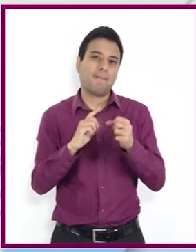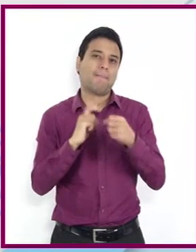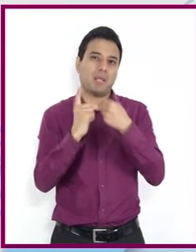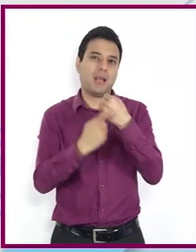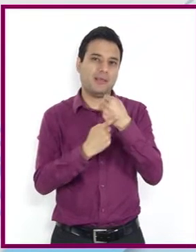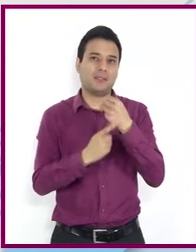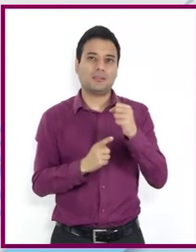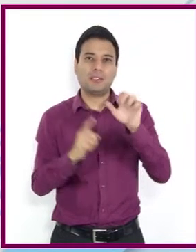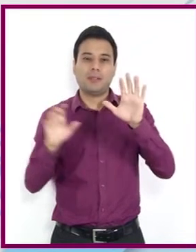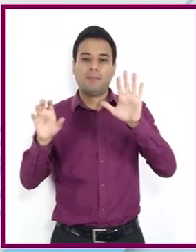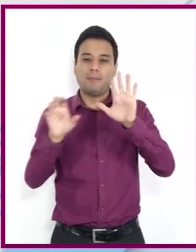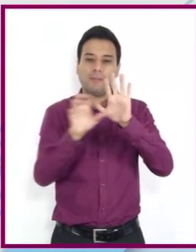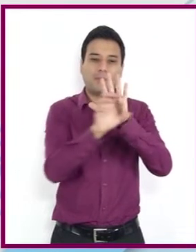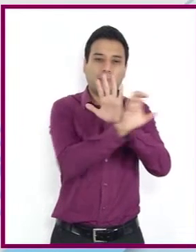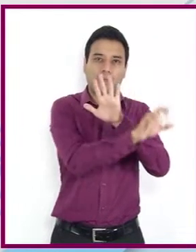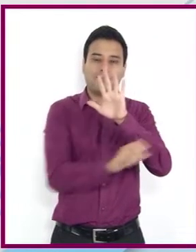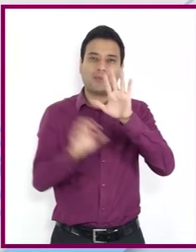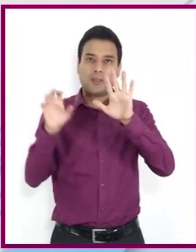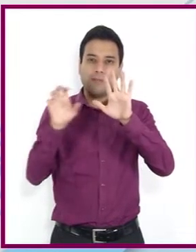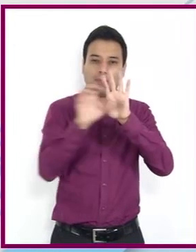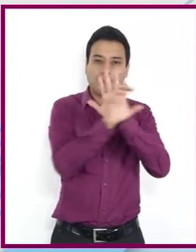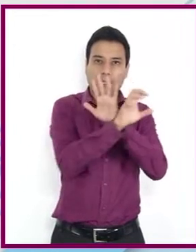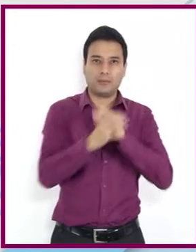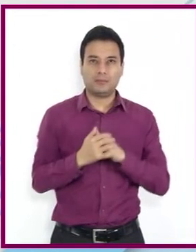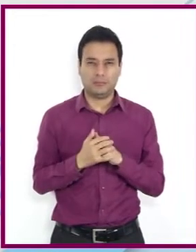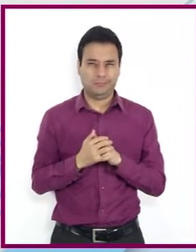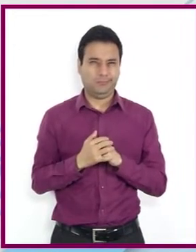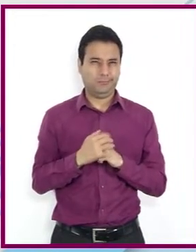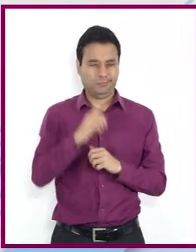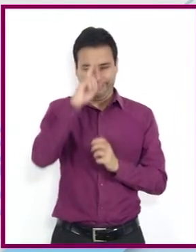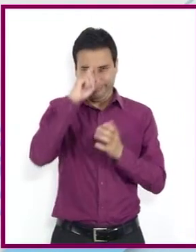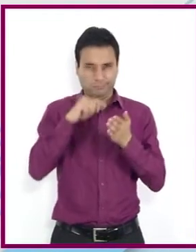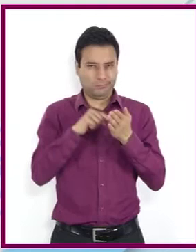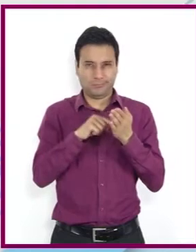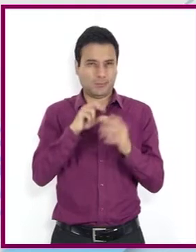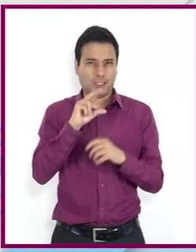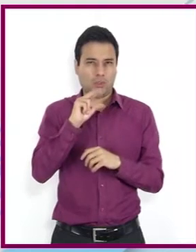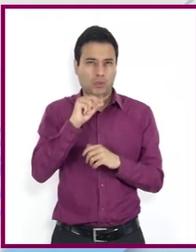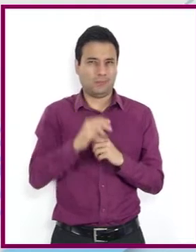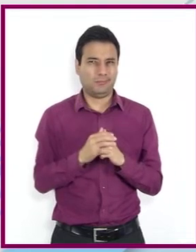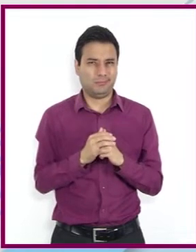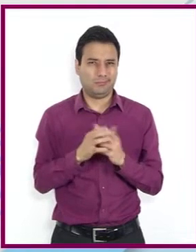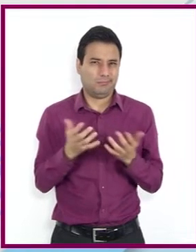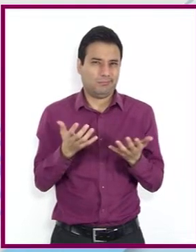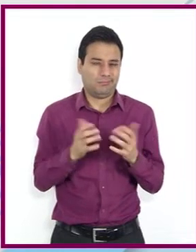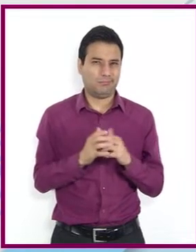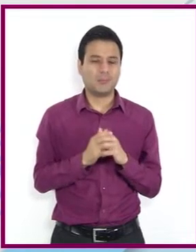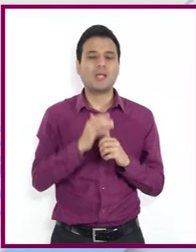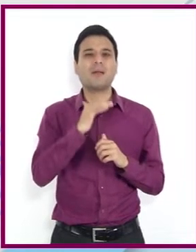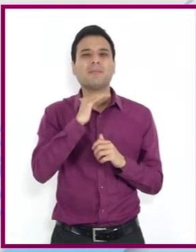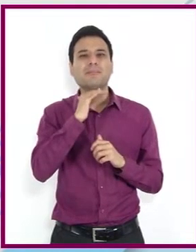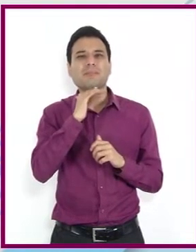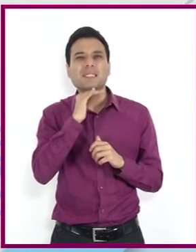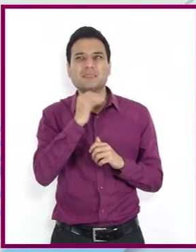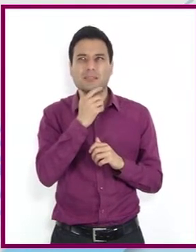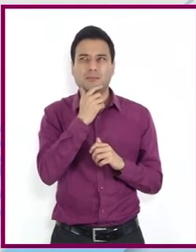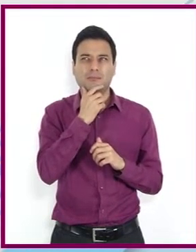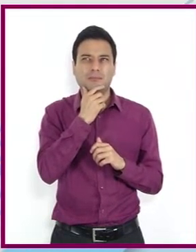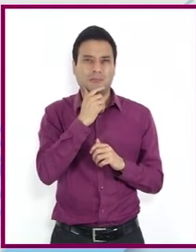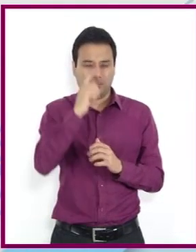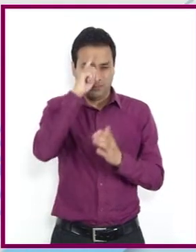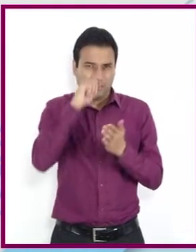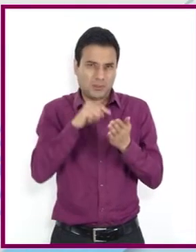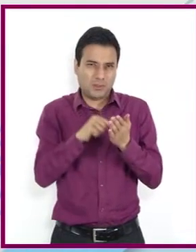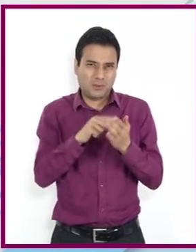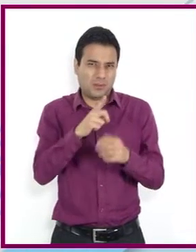pasaban frente al Sol, pero de ser cierta esa teoría, entonces esas manchas tendrían que tener la misma forma, el